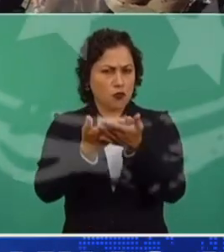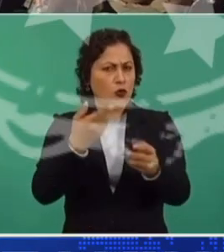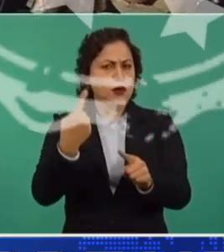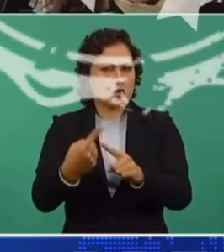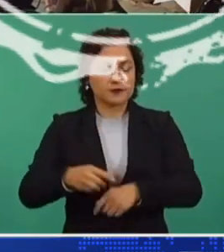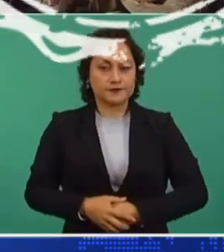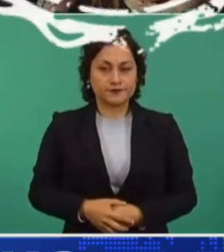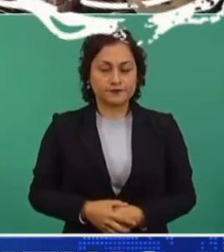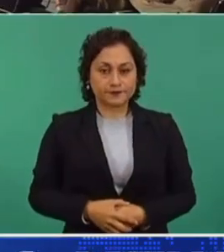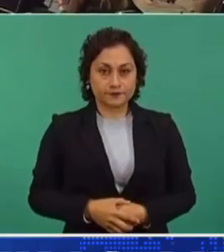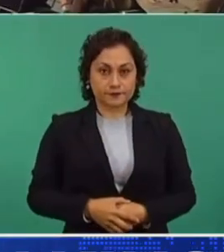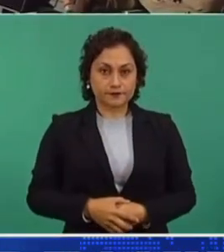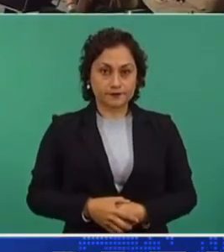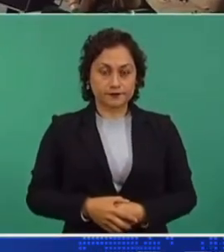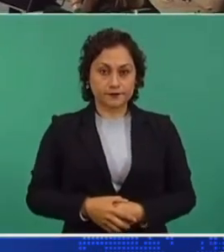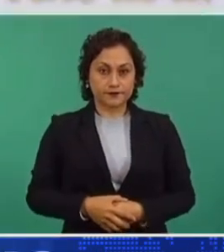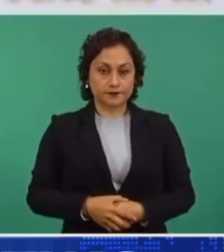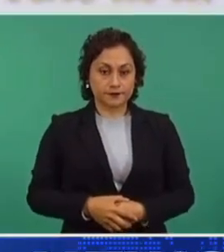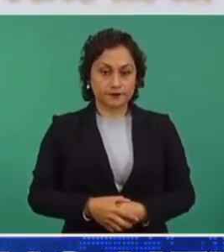En efecto,